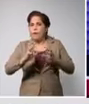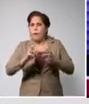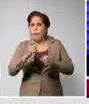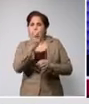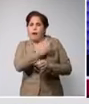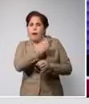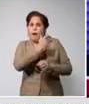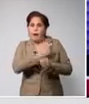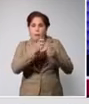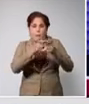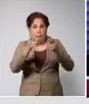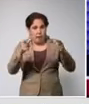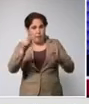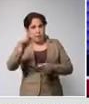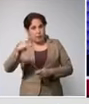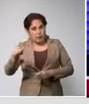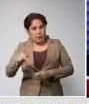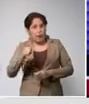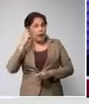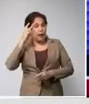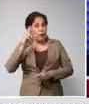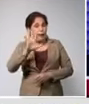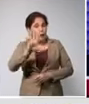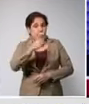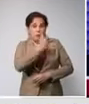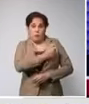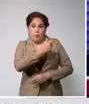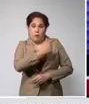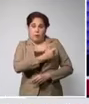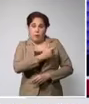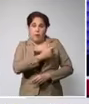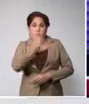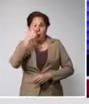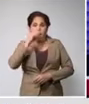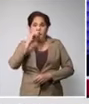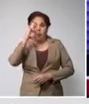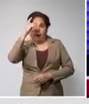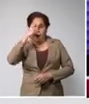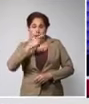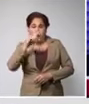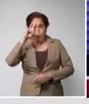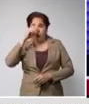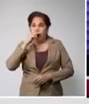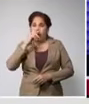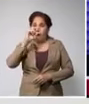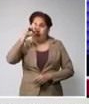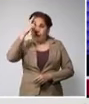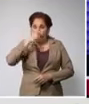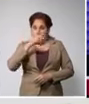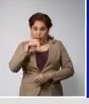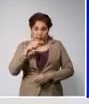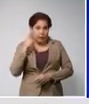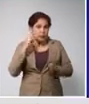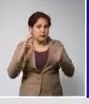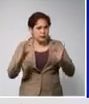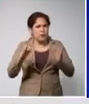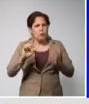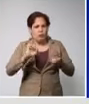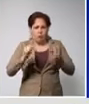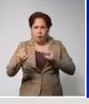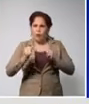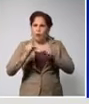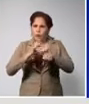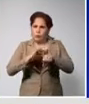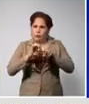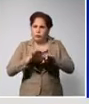en nuestro país, Soberana 02 y Abdala. Y sin duda de que este año vamos a controlar la pandemia. Le propongo